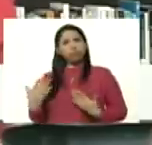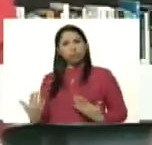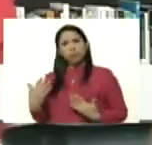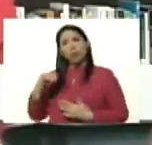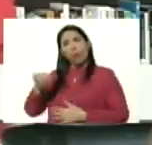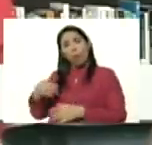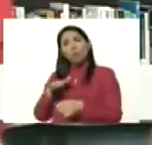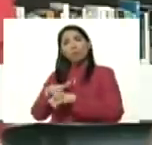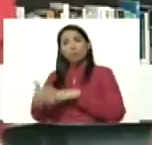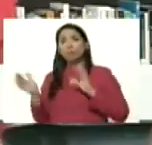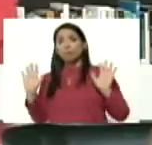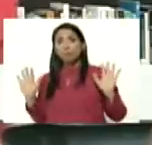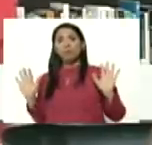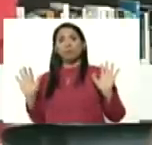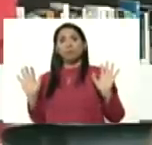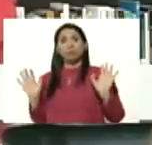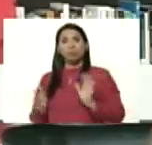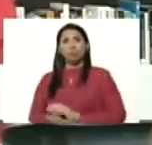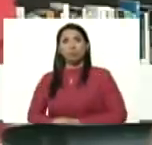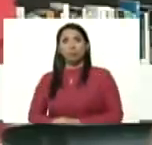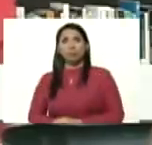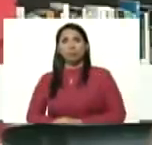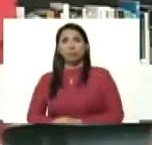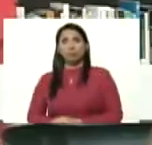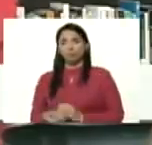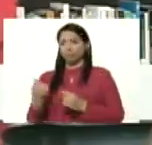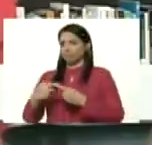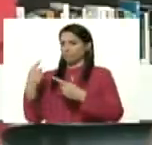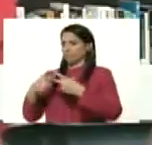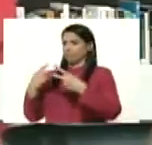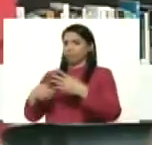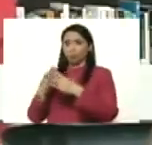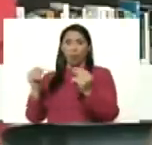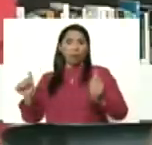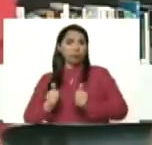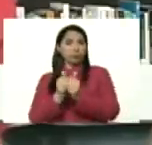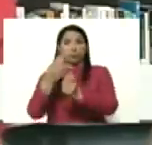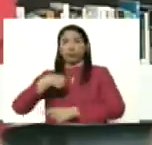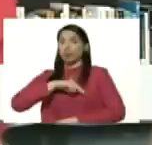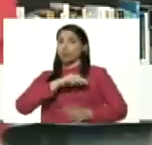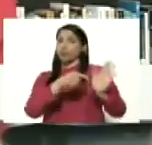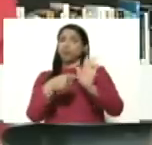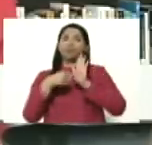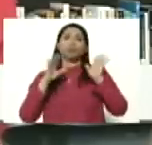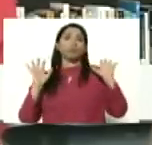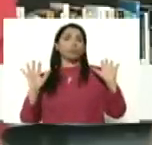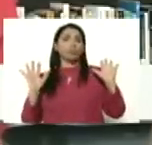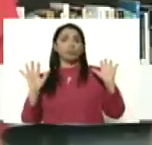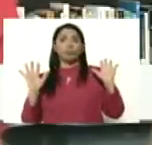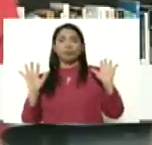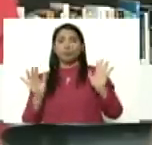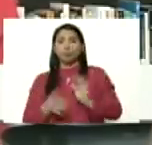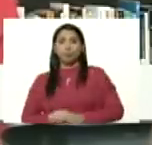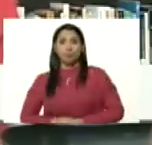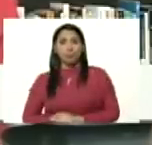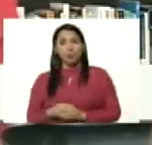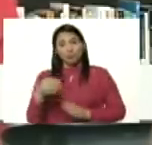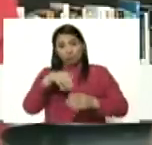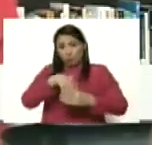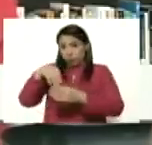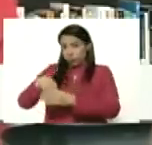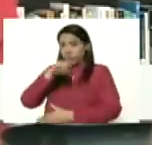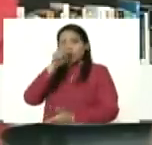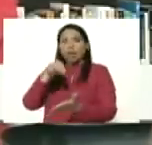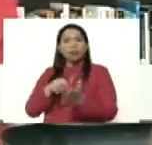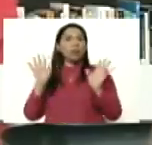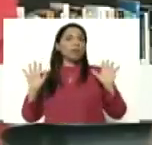Jorge, Uribito, Escalona, todos los que me acompañan. Hemos sido ejemplares. En una cuarentena